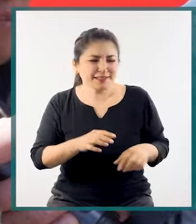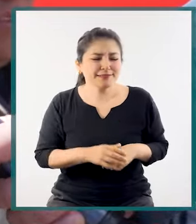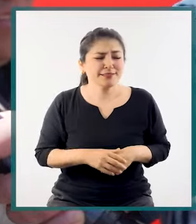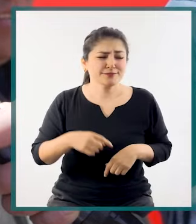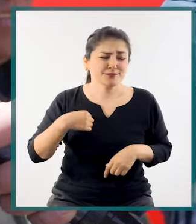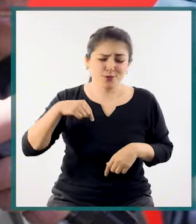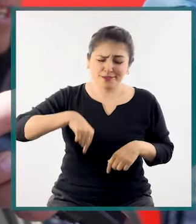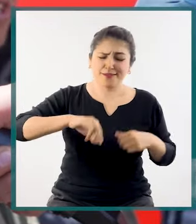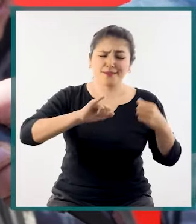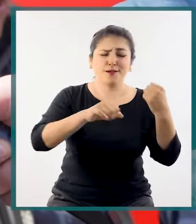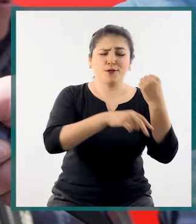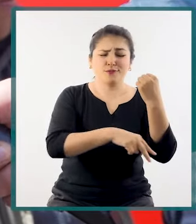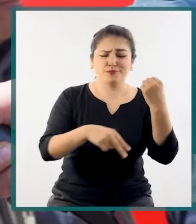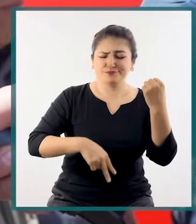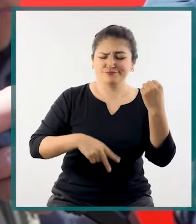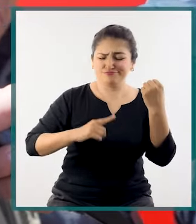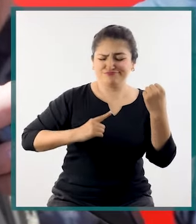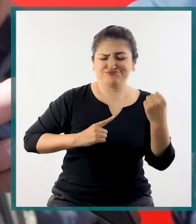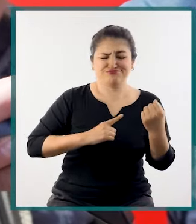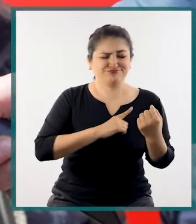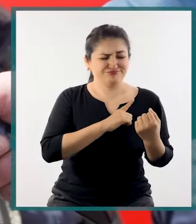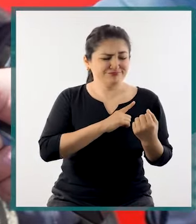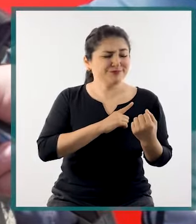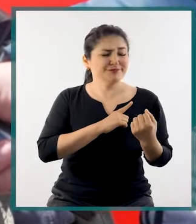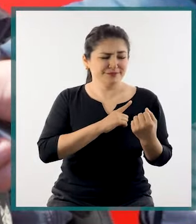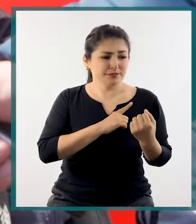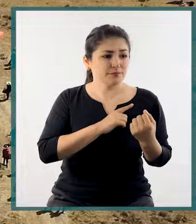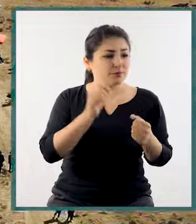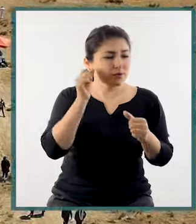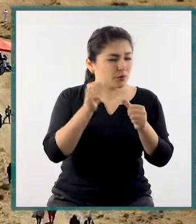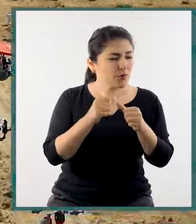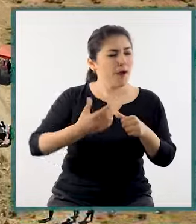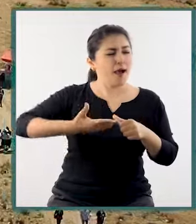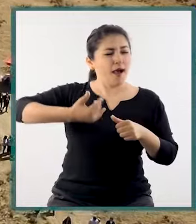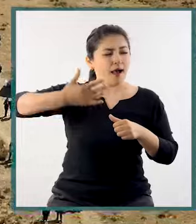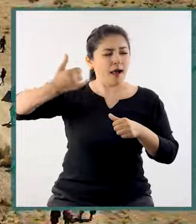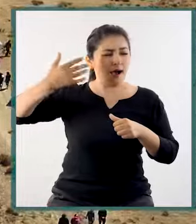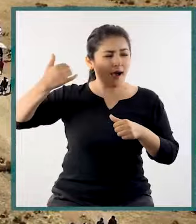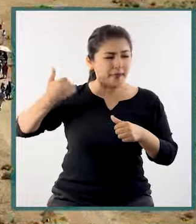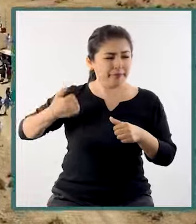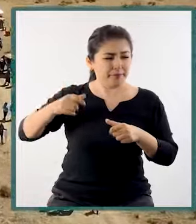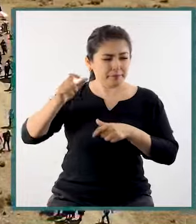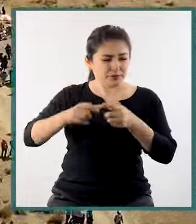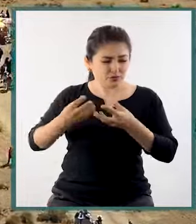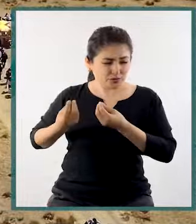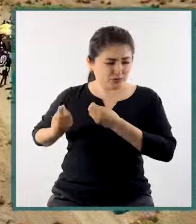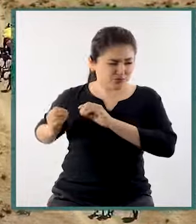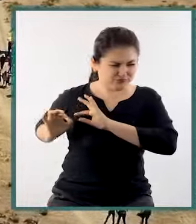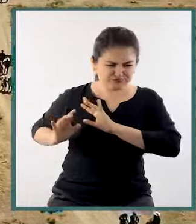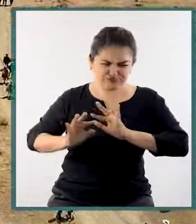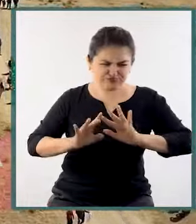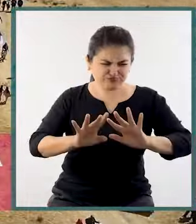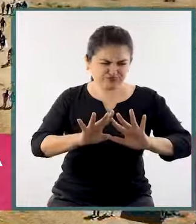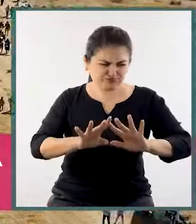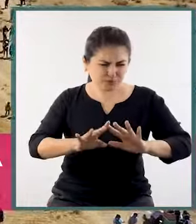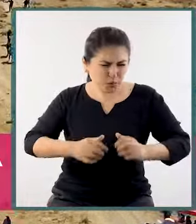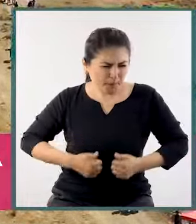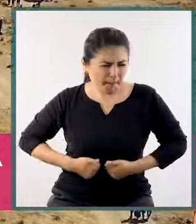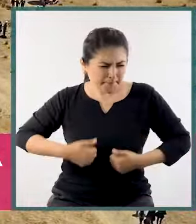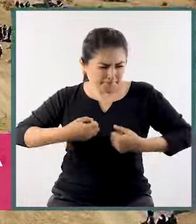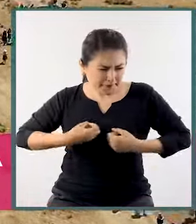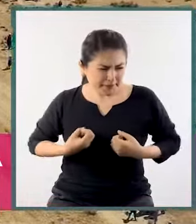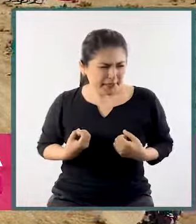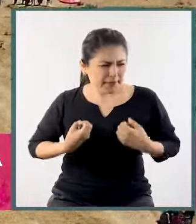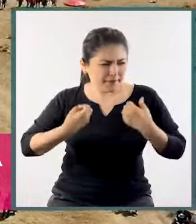sentimos orgullosos de Junín por nuestros antepasados, ¿no? Por nuestra sangre que han derramado esos héroes,